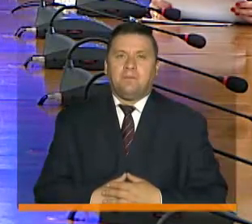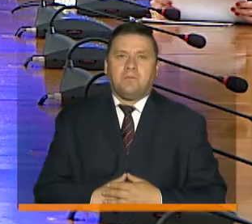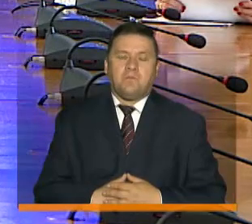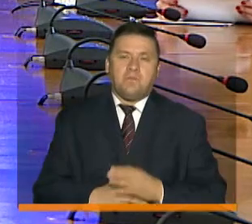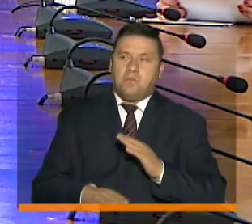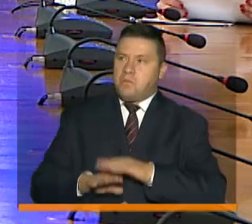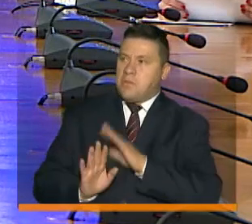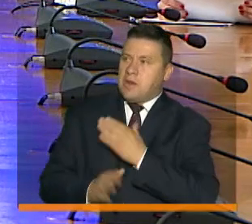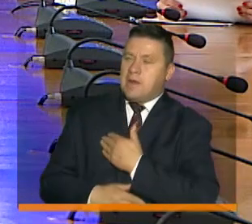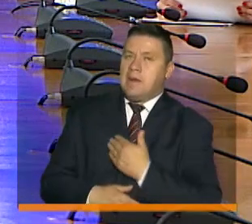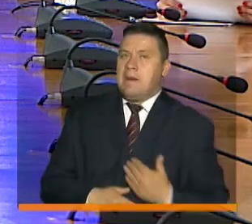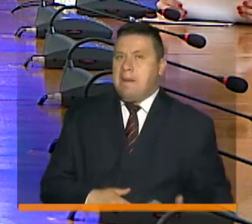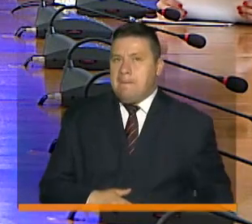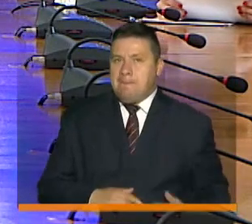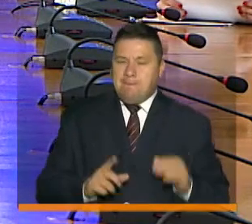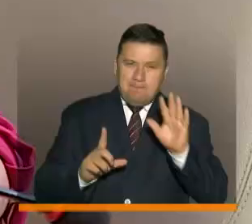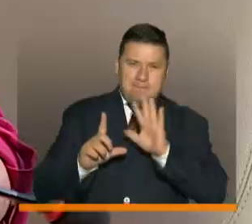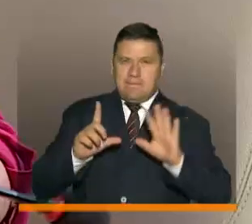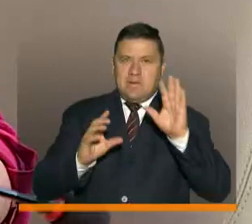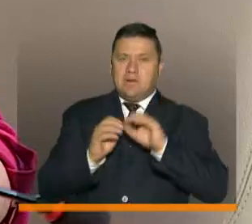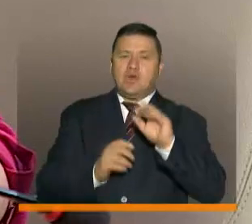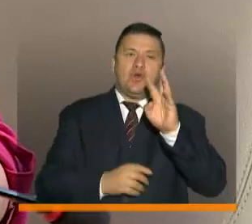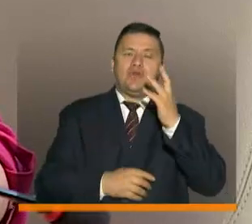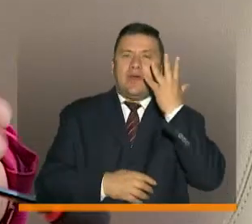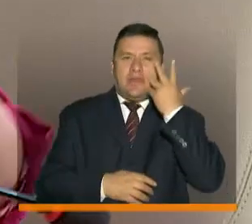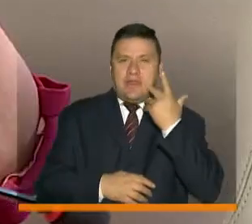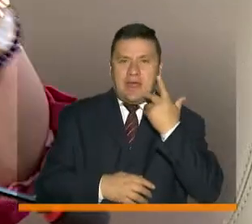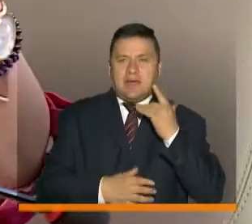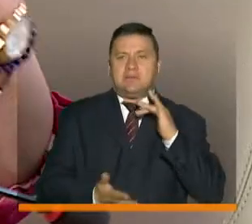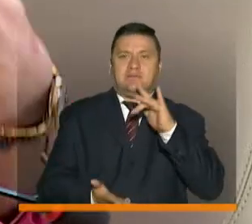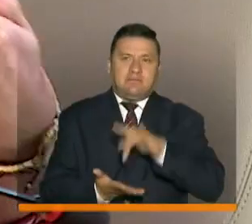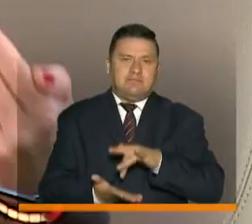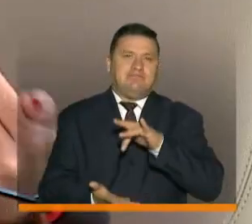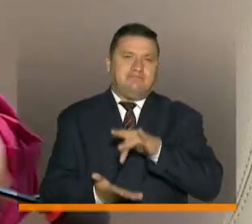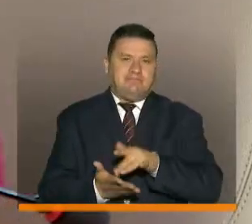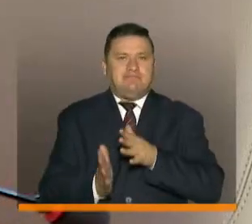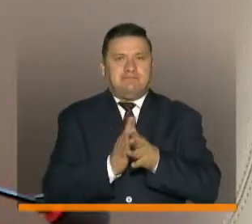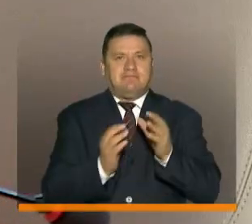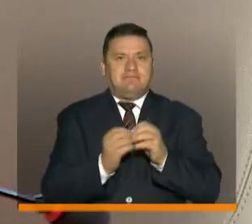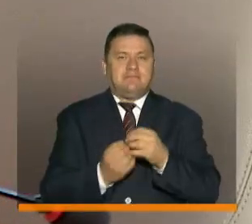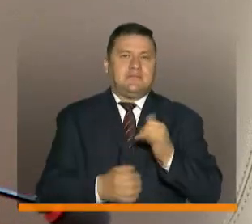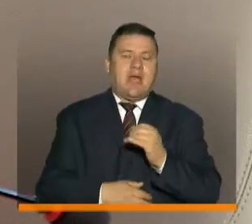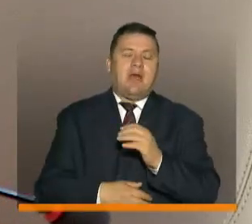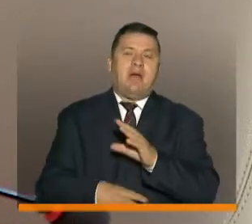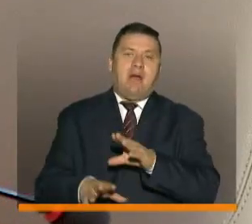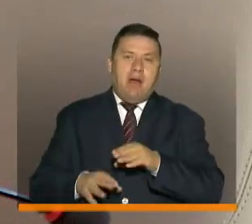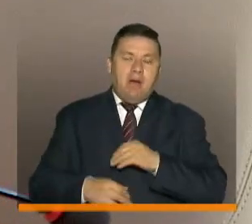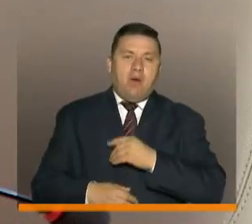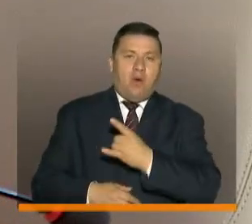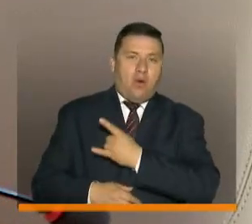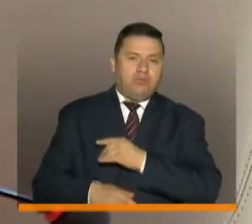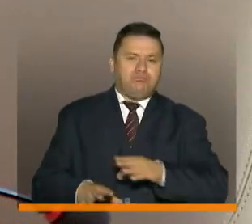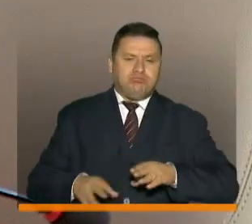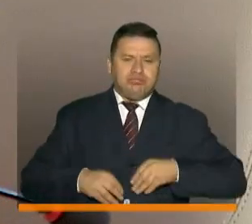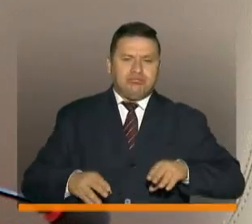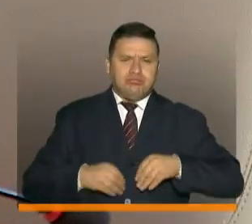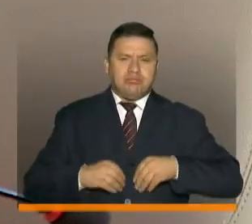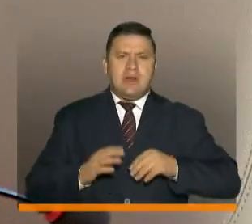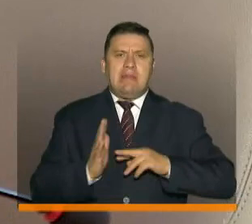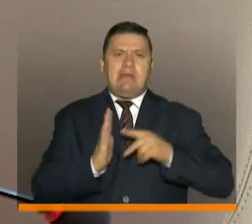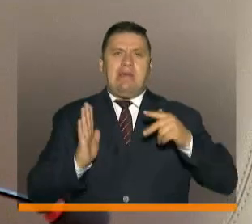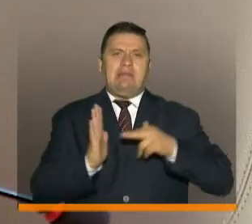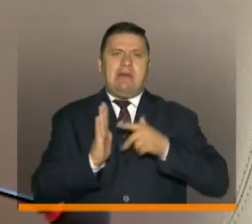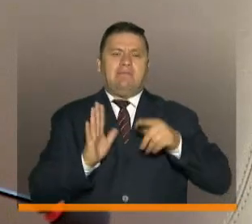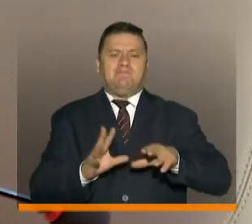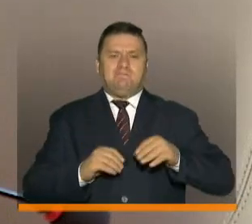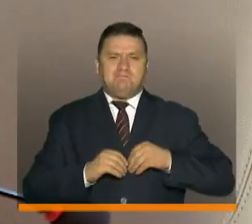Bueno, presidente, como veíamos en el video, cada 8 días venimos a este espacio a contar cómo más universidades logran fortalecer todo el andamiaje tecnológico y